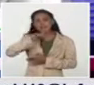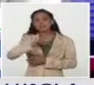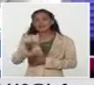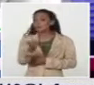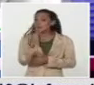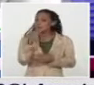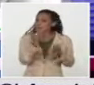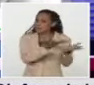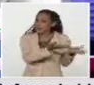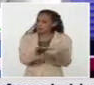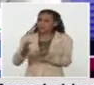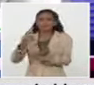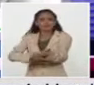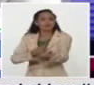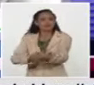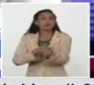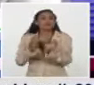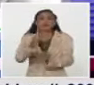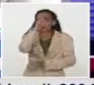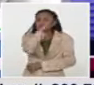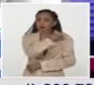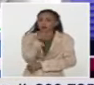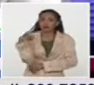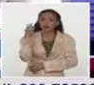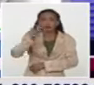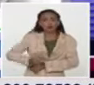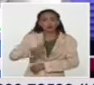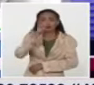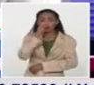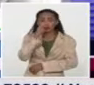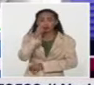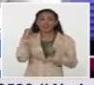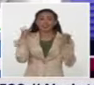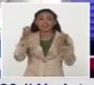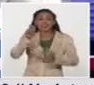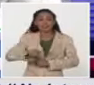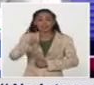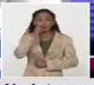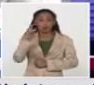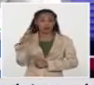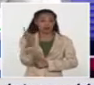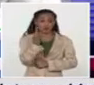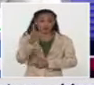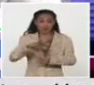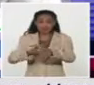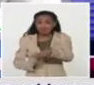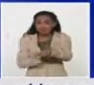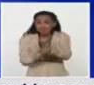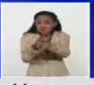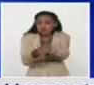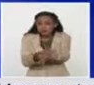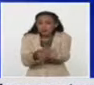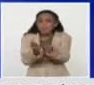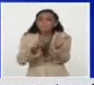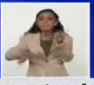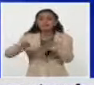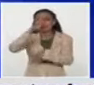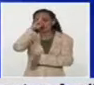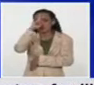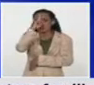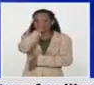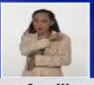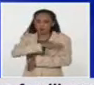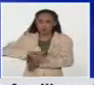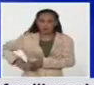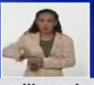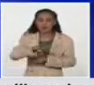cada mañana, al doctor Francisco Durán García, director nacional de epidemiología del Ministerio de Salud Pública. Doctor, muy buenos días.